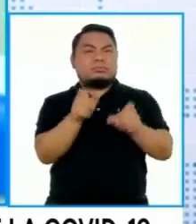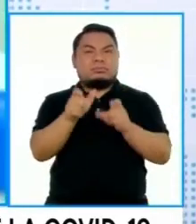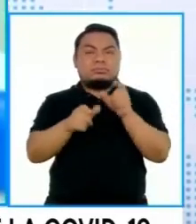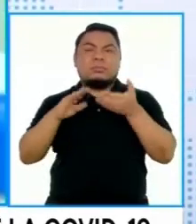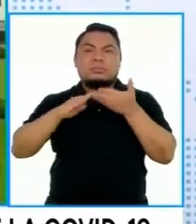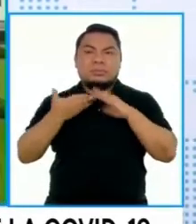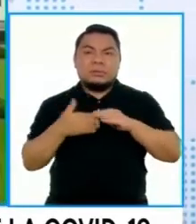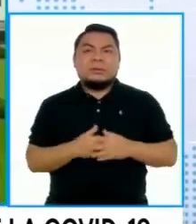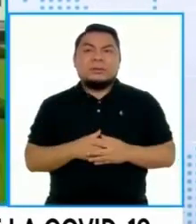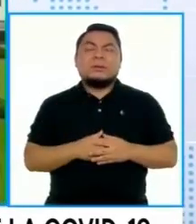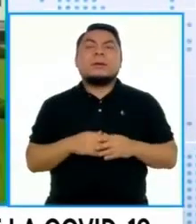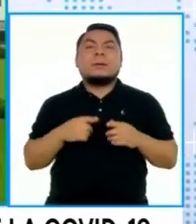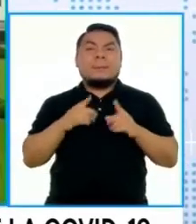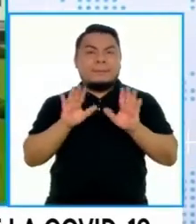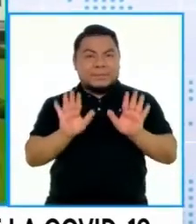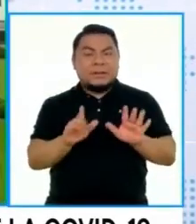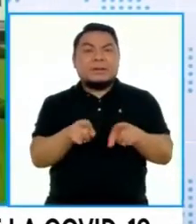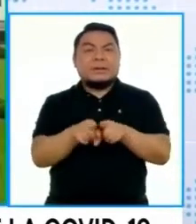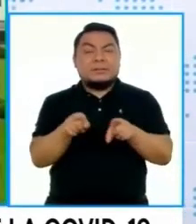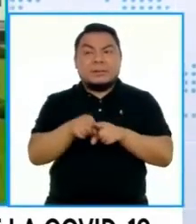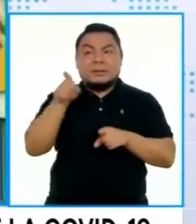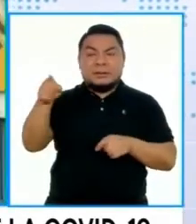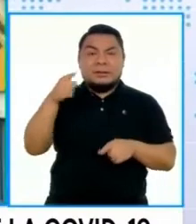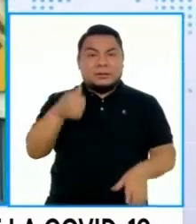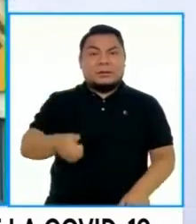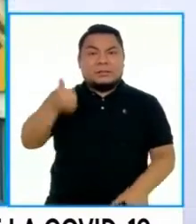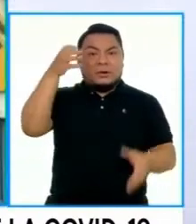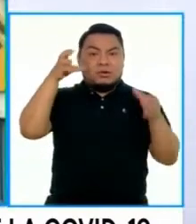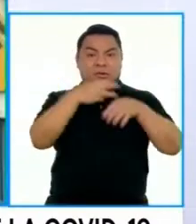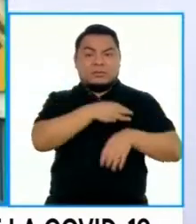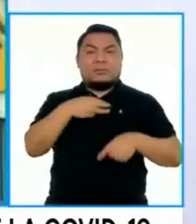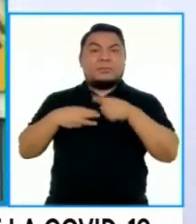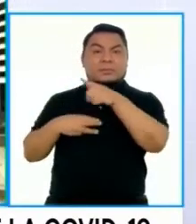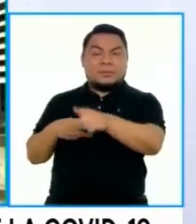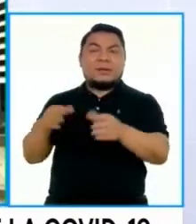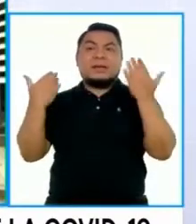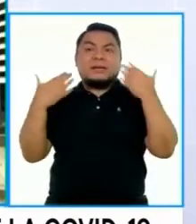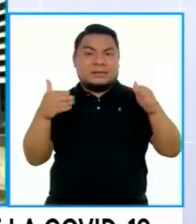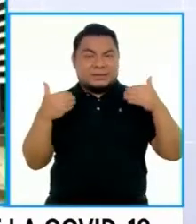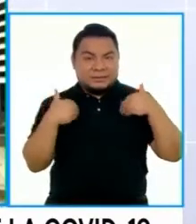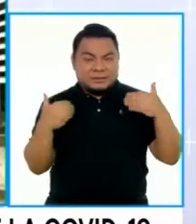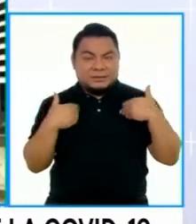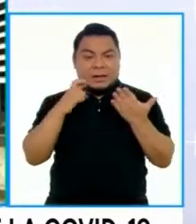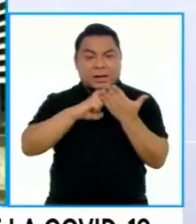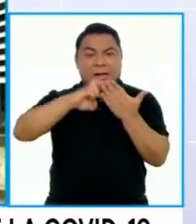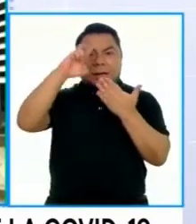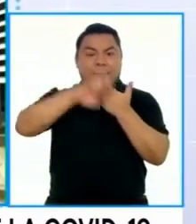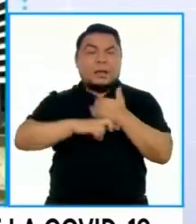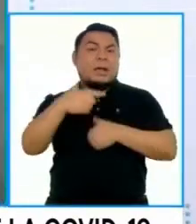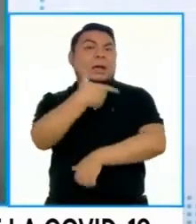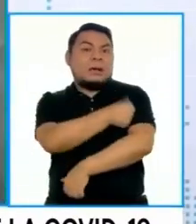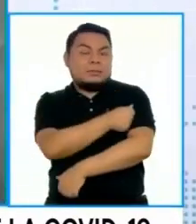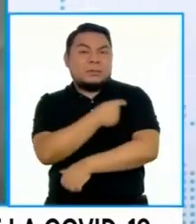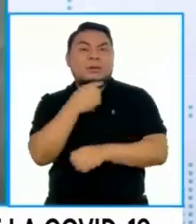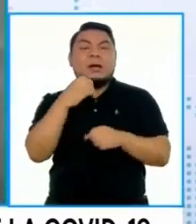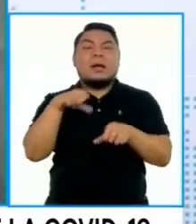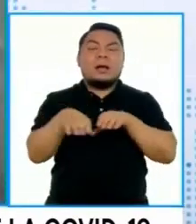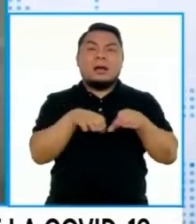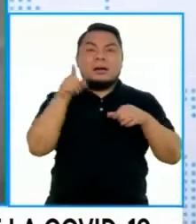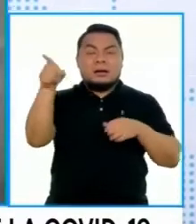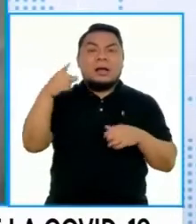la población, pero desde la presidencia del Consejo de Ministros ya tenemos un plan de vacunación elaborado